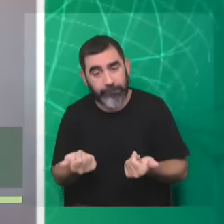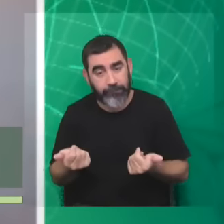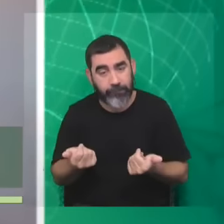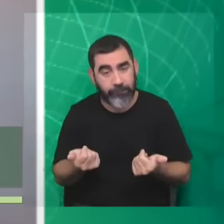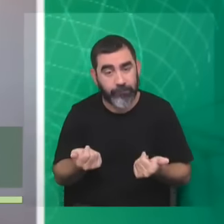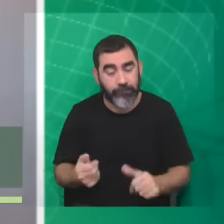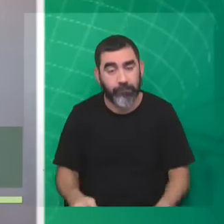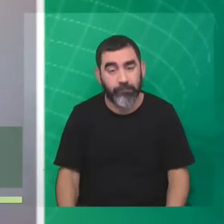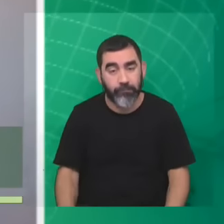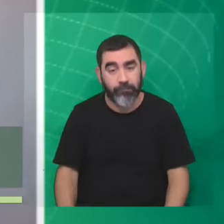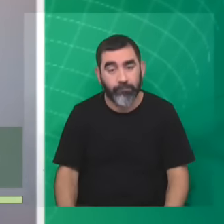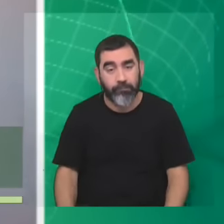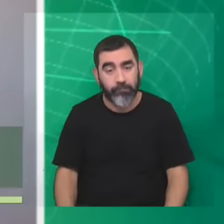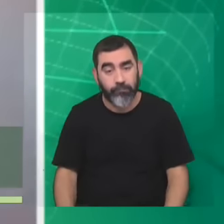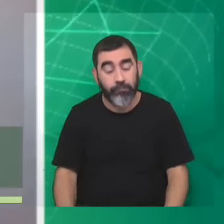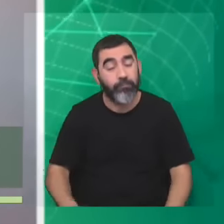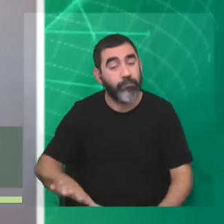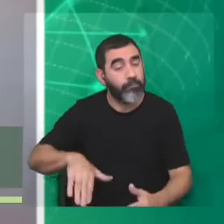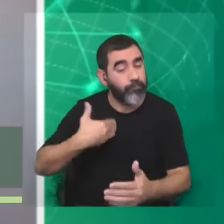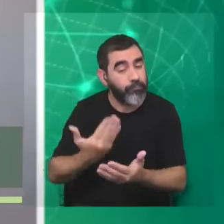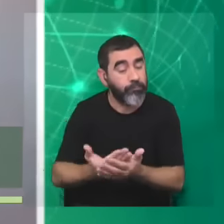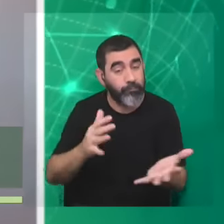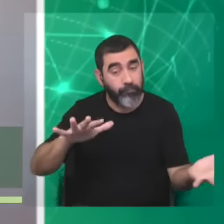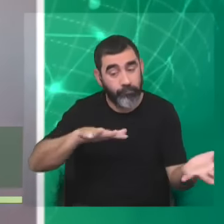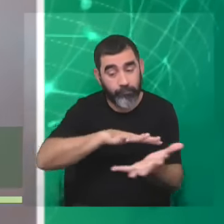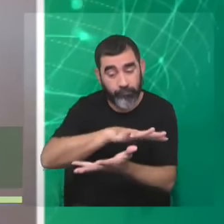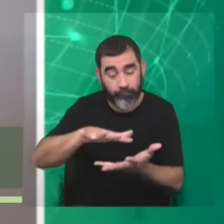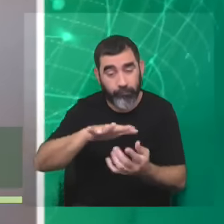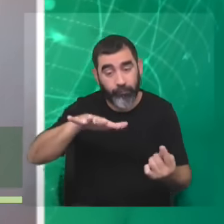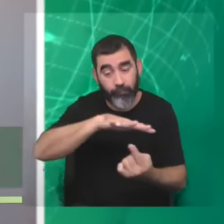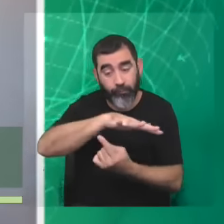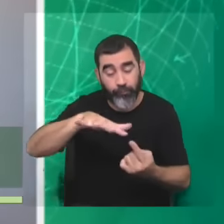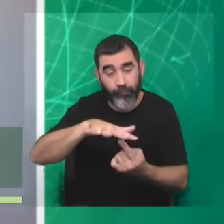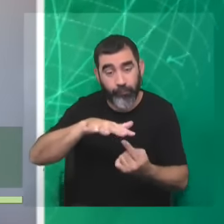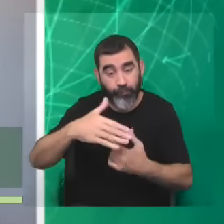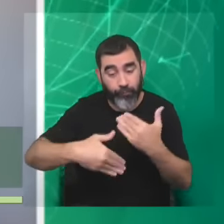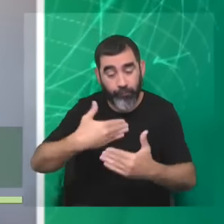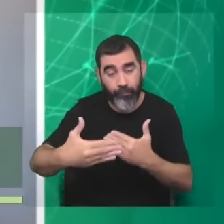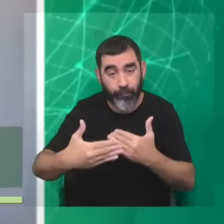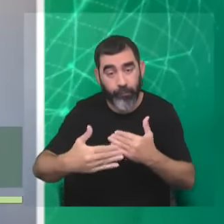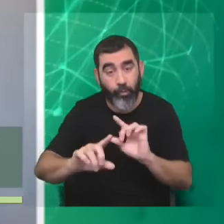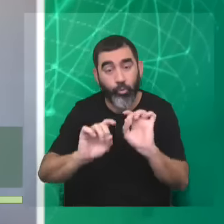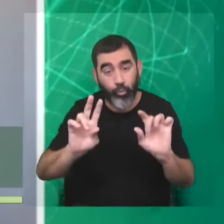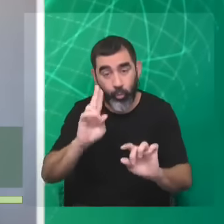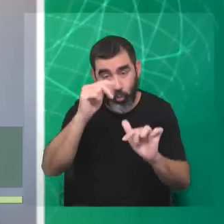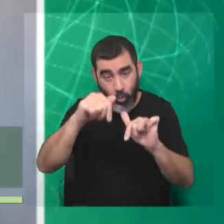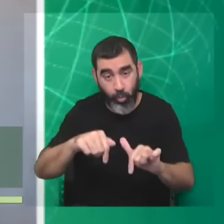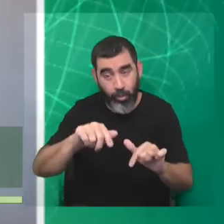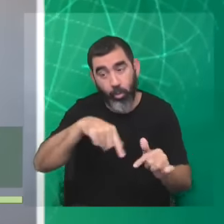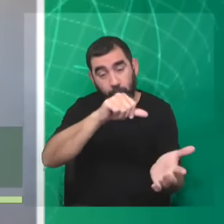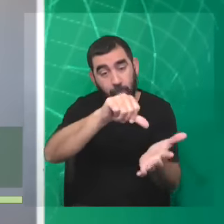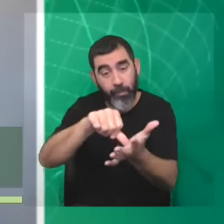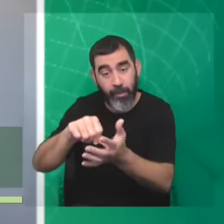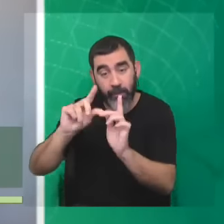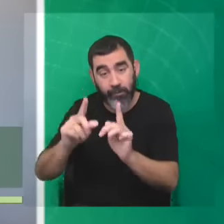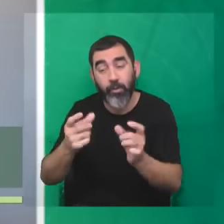eh Y bueno y planteando todas estas situaciones no ambientales que se están dando no solo en Uruguay no en la región porque este